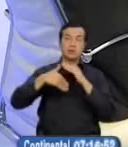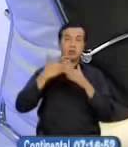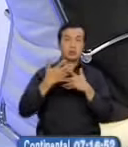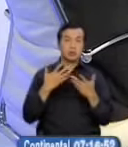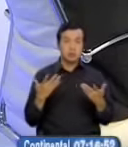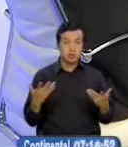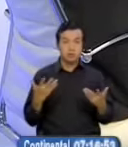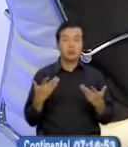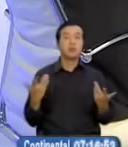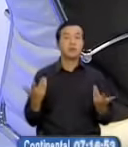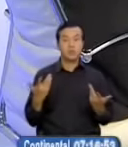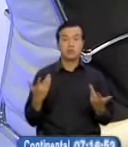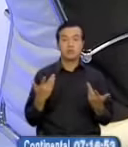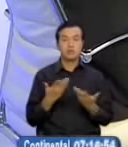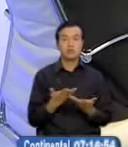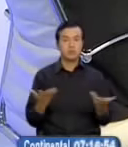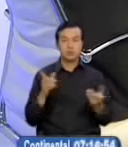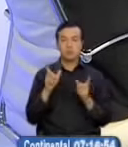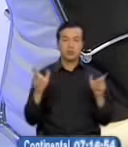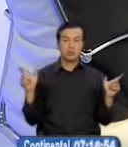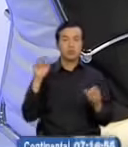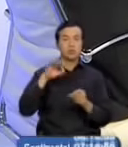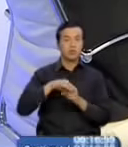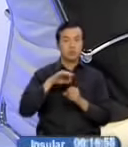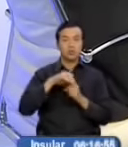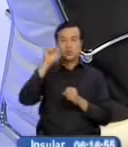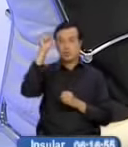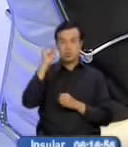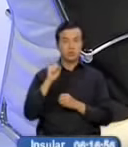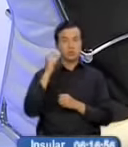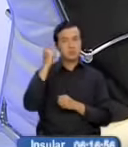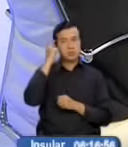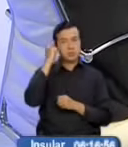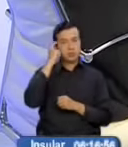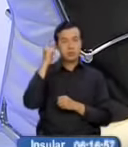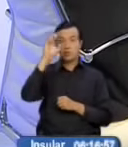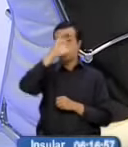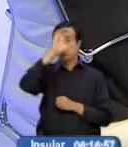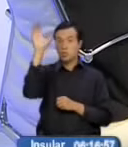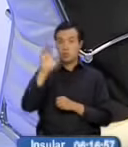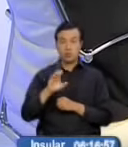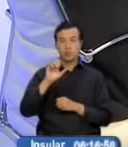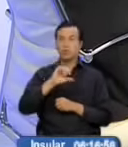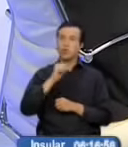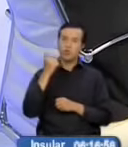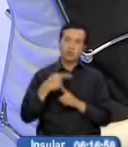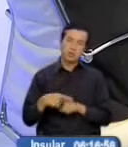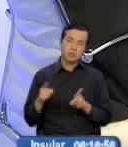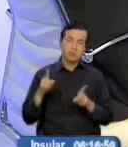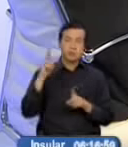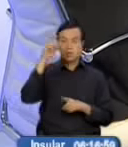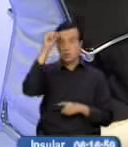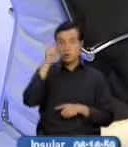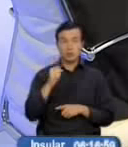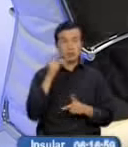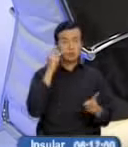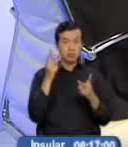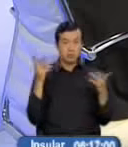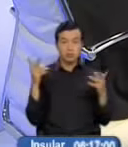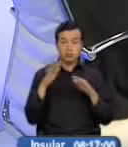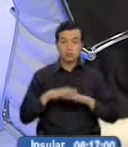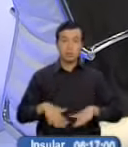incidiendo mucho en esta parte del electorado de la sierra. Yo creo que en la costa es otro cantar, pero en la sierra, donde estaba